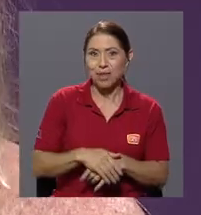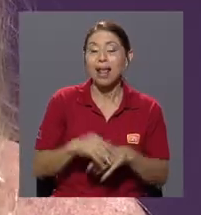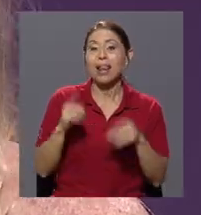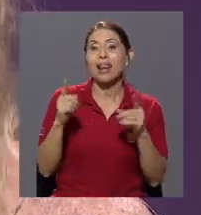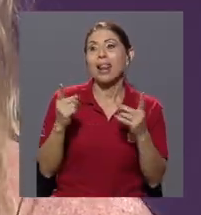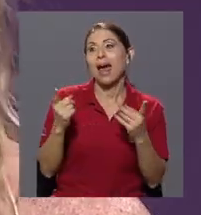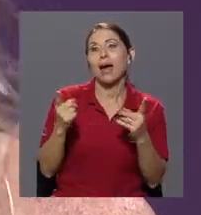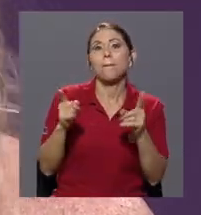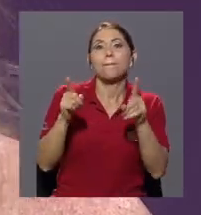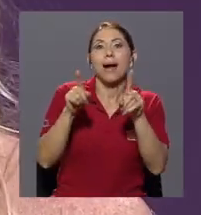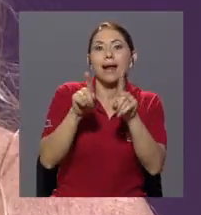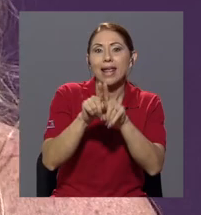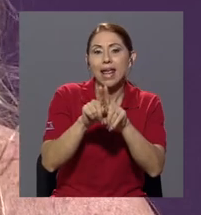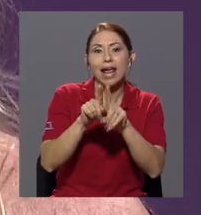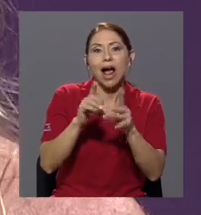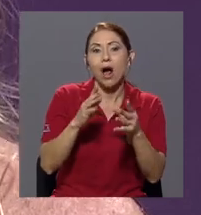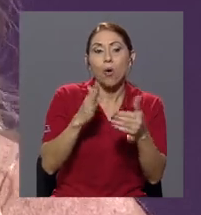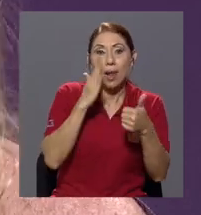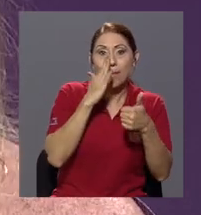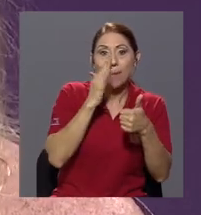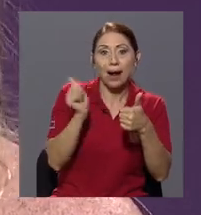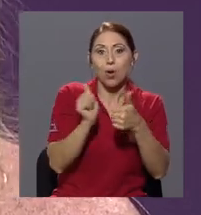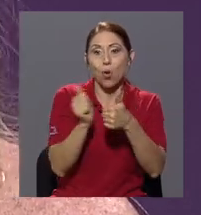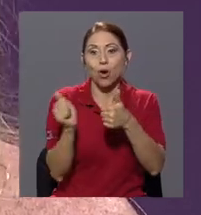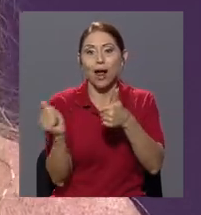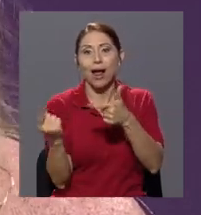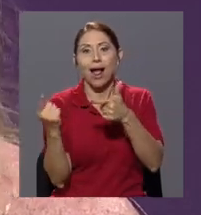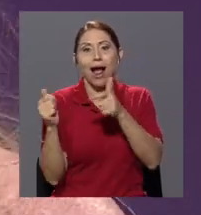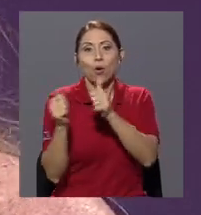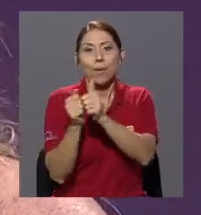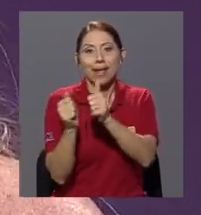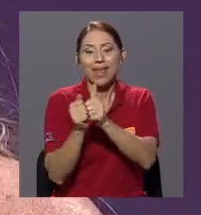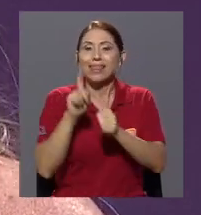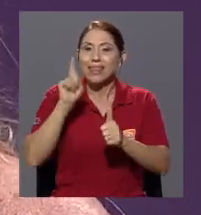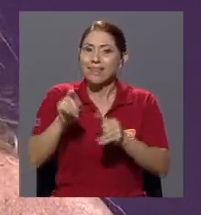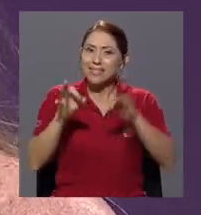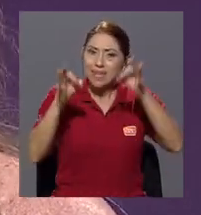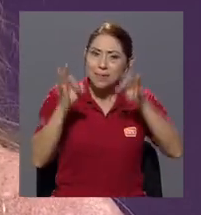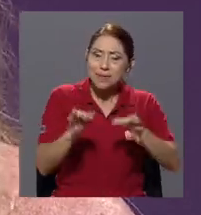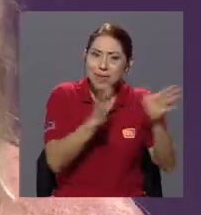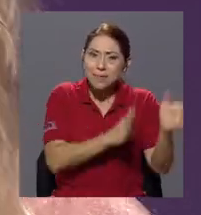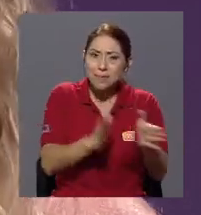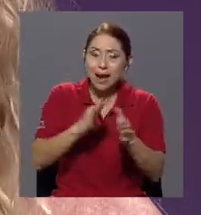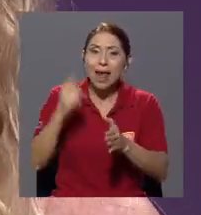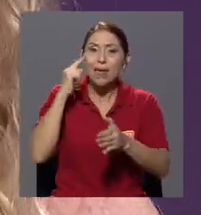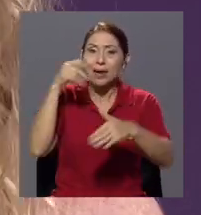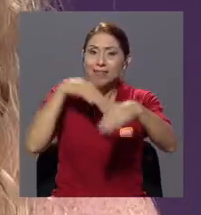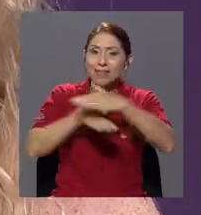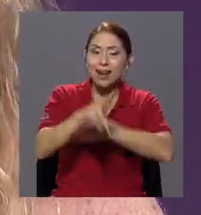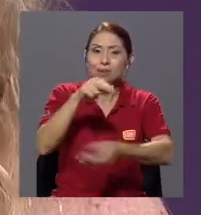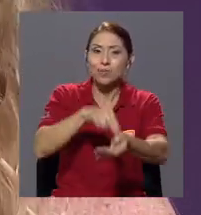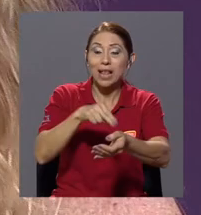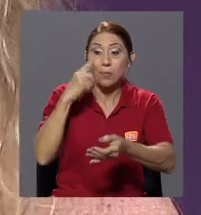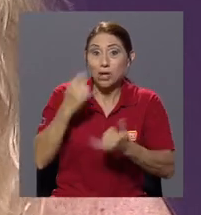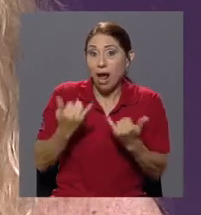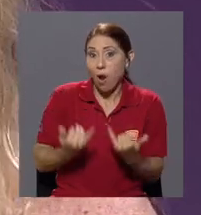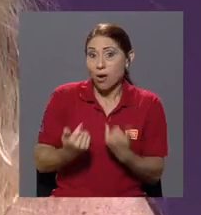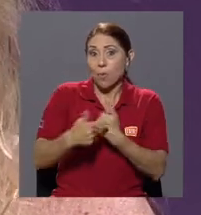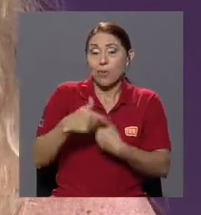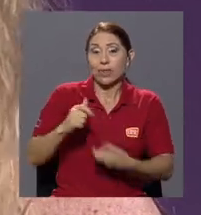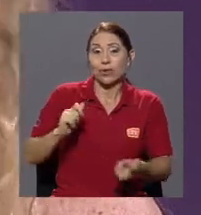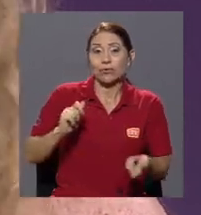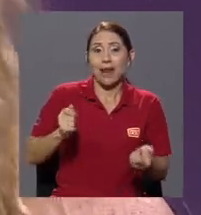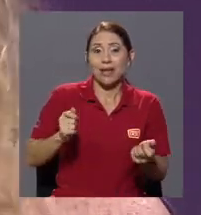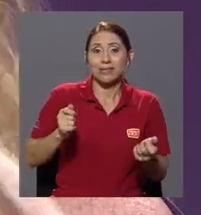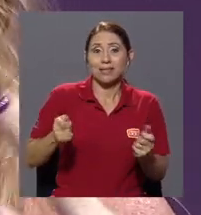pareja o la madre su acompañante tiene que estar bien preparada para entrar en ese hospital porque estamos en transición